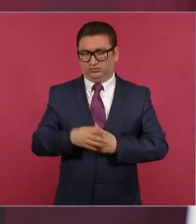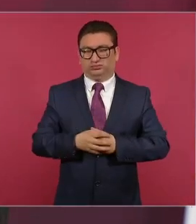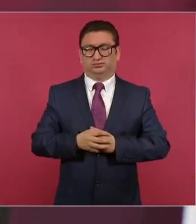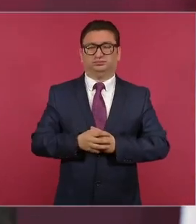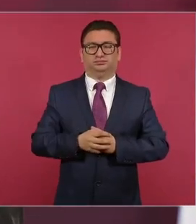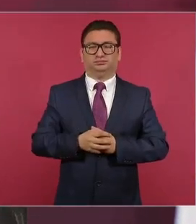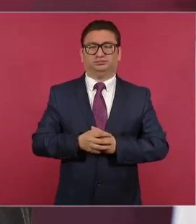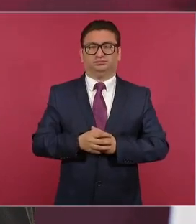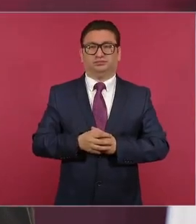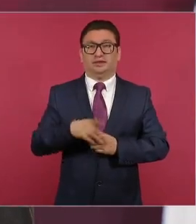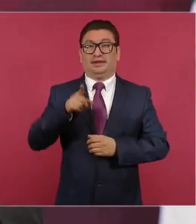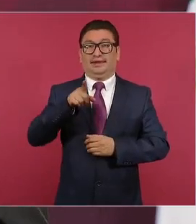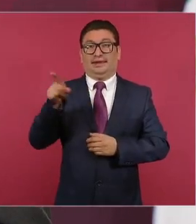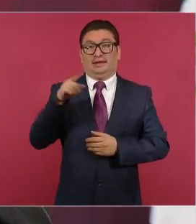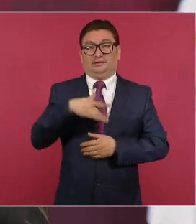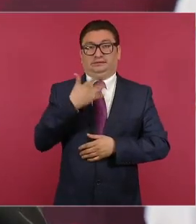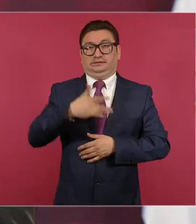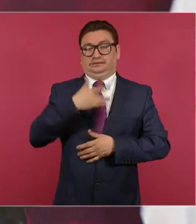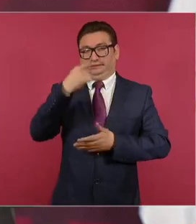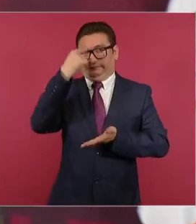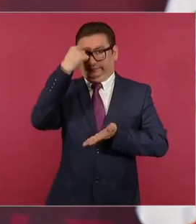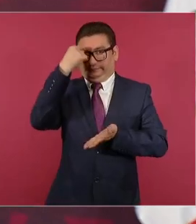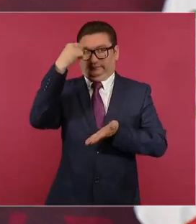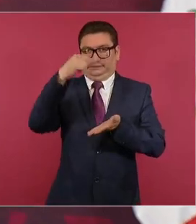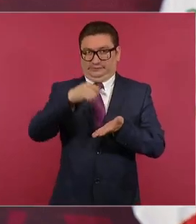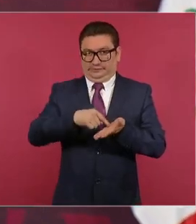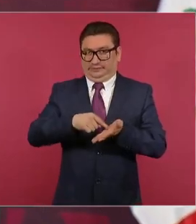y se lo creen porque